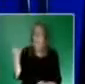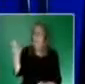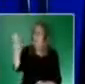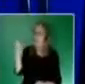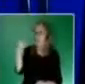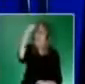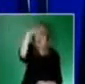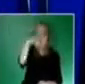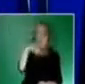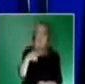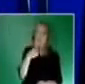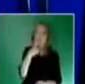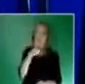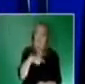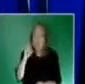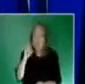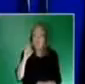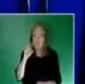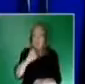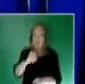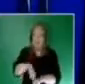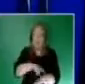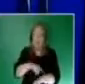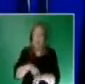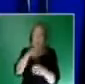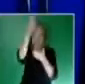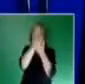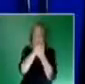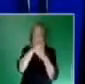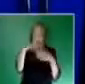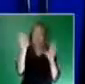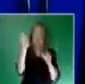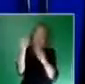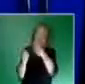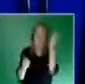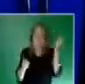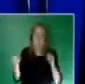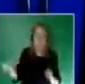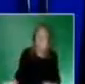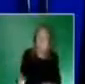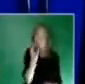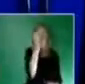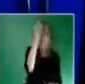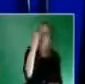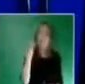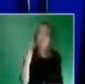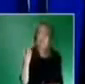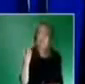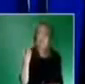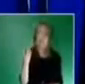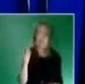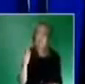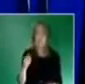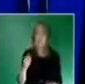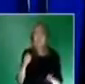porque el problema es el mercado porque tenemos que trabajar y tenemos que tener una civilización de uso